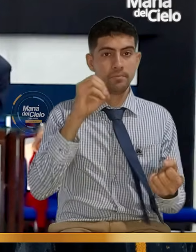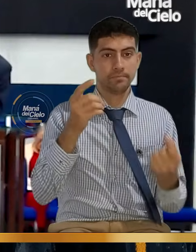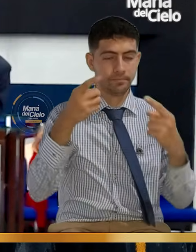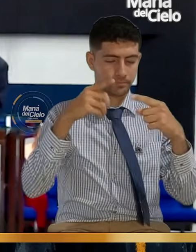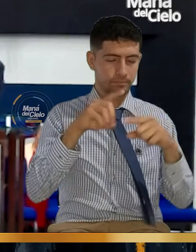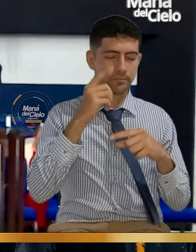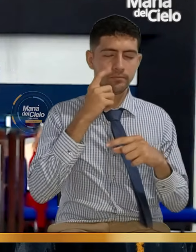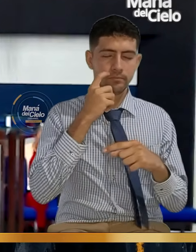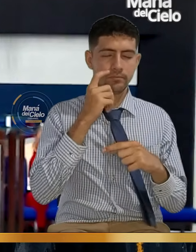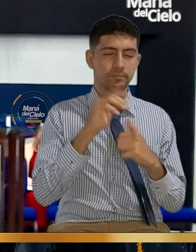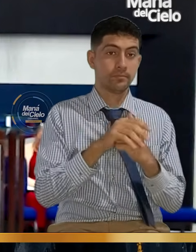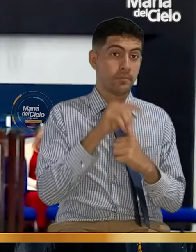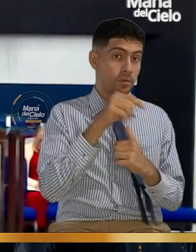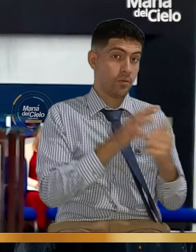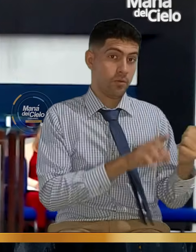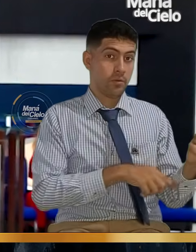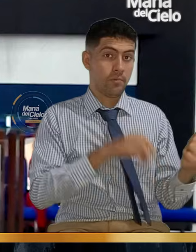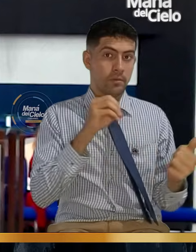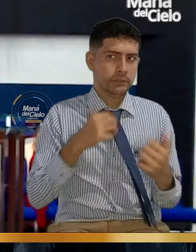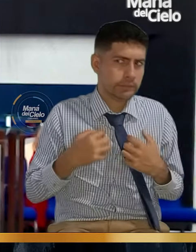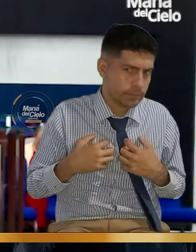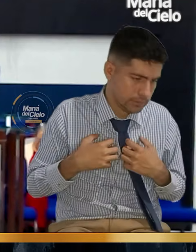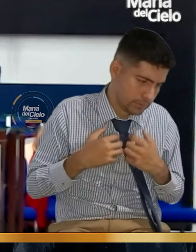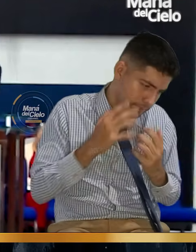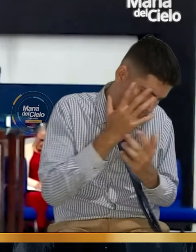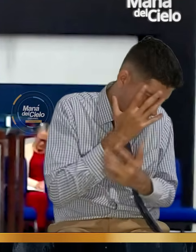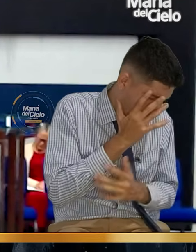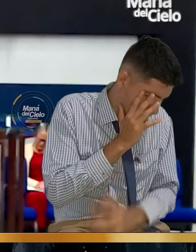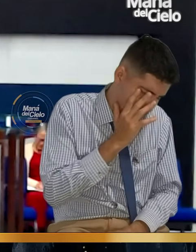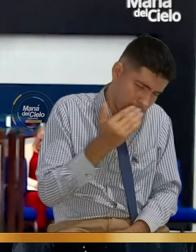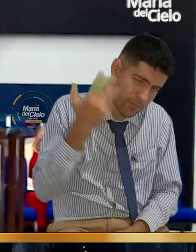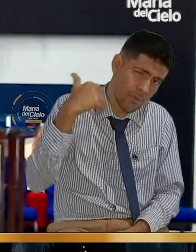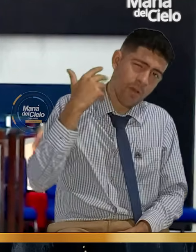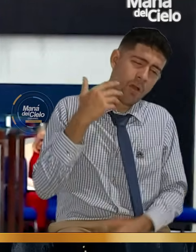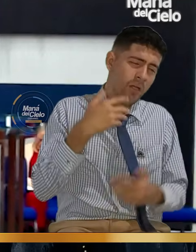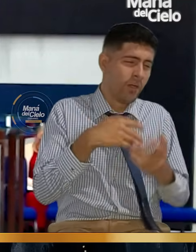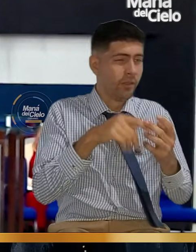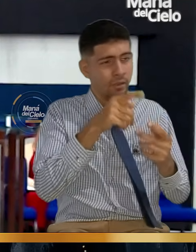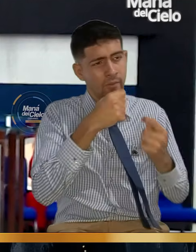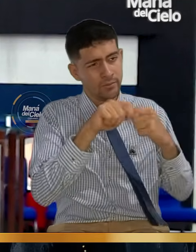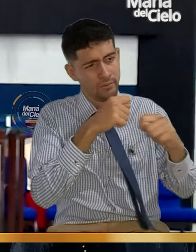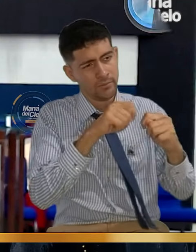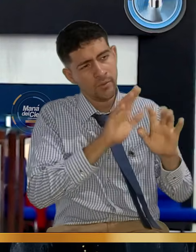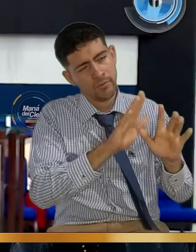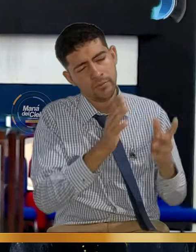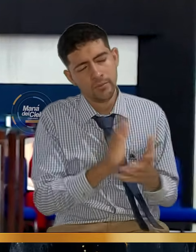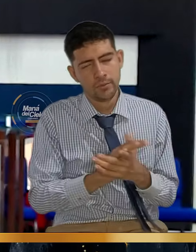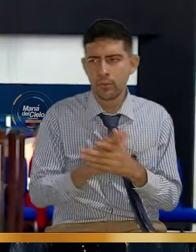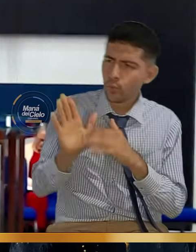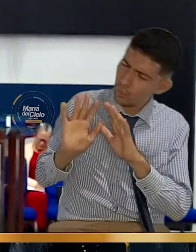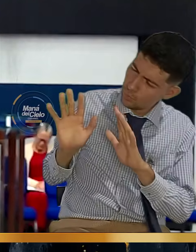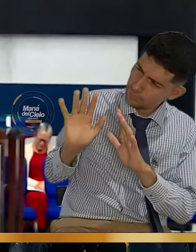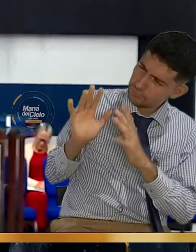Amén. Andá y decía a mi padre que soy señor en Egipto. Así llegó todo Israel a tierra de Egipto. Gloria